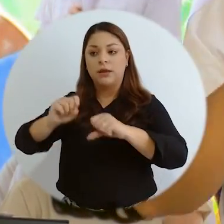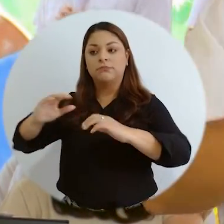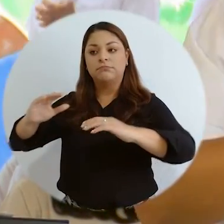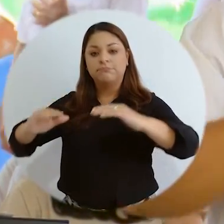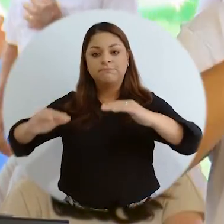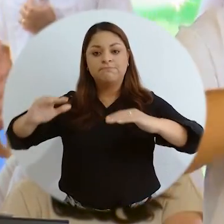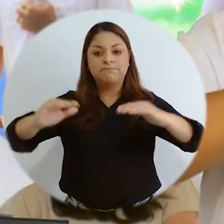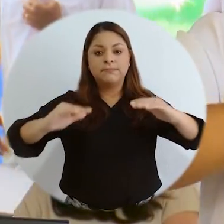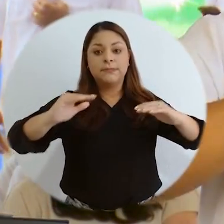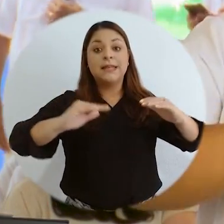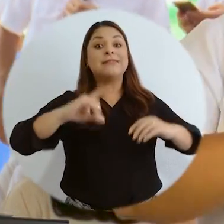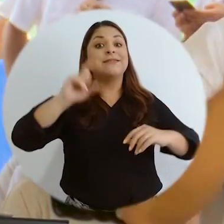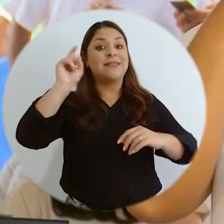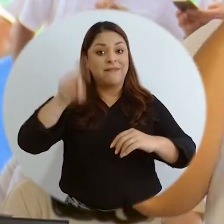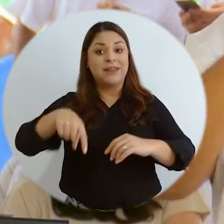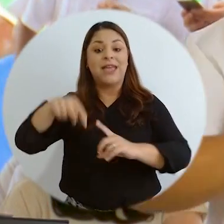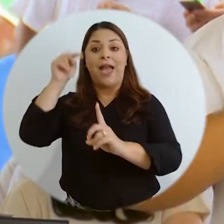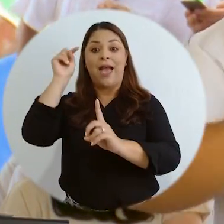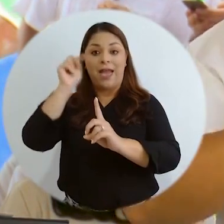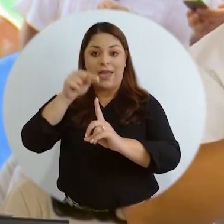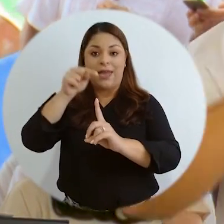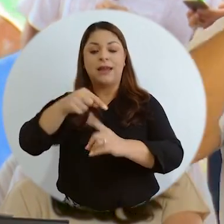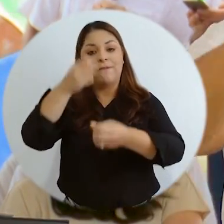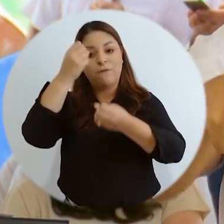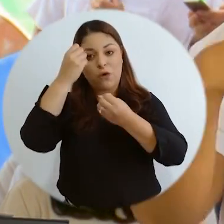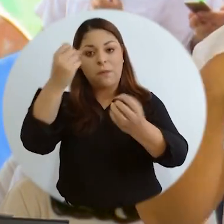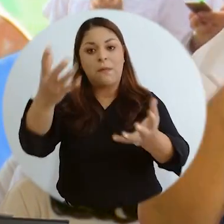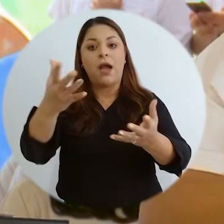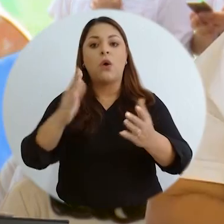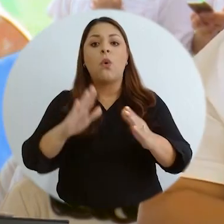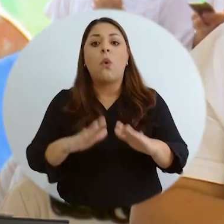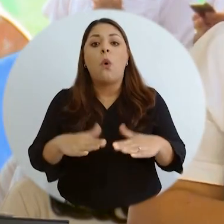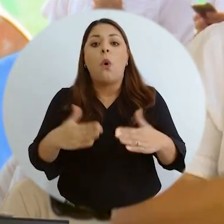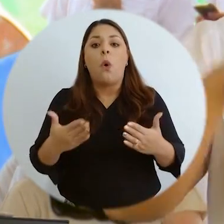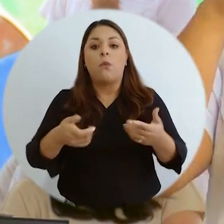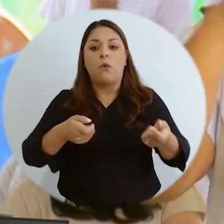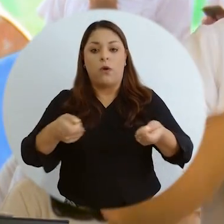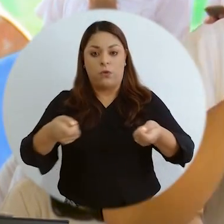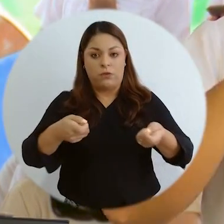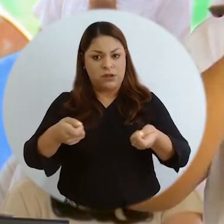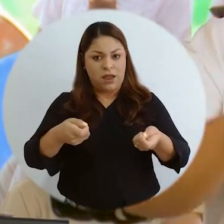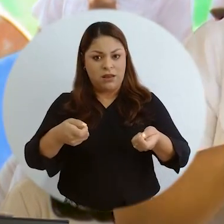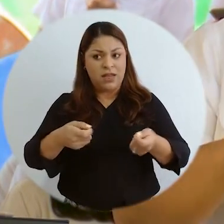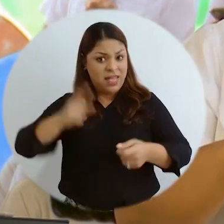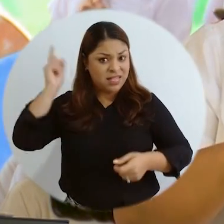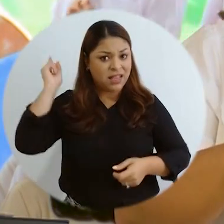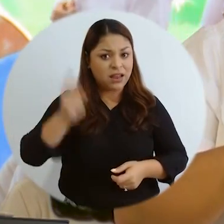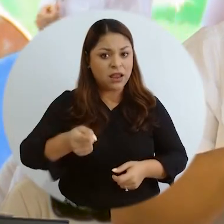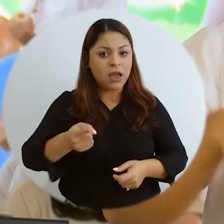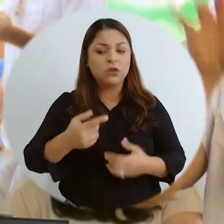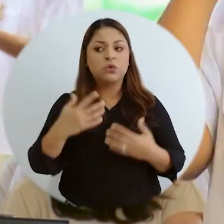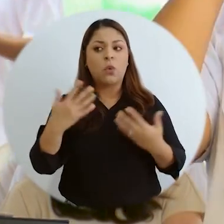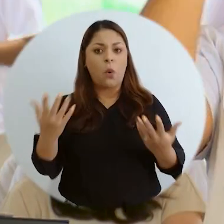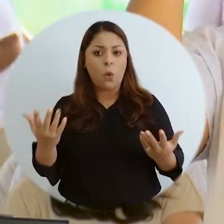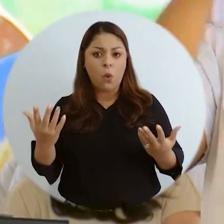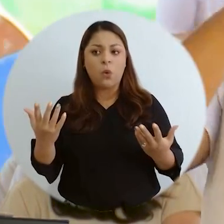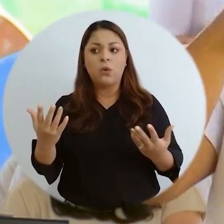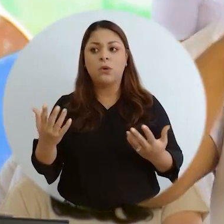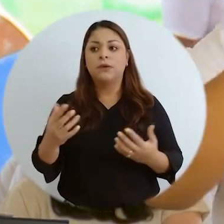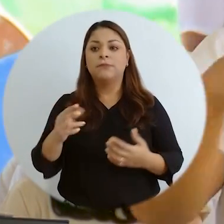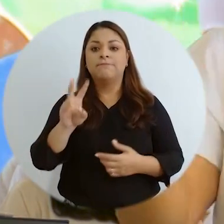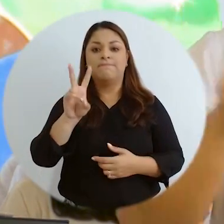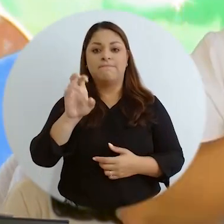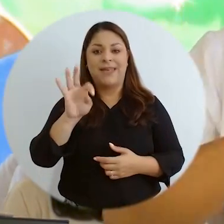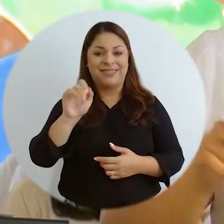no le interesa, pues entonces puede vetarlo, etcétera, etcétera. Entonces, más allá de que